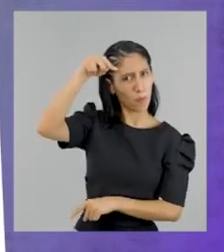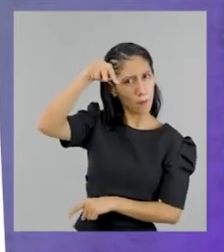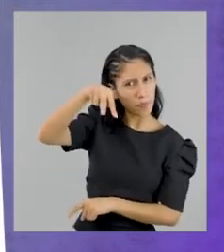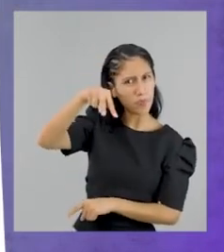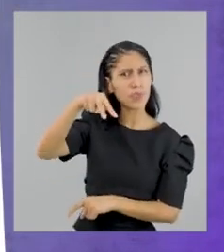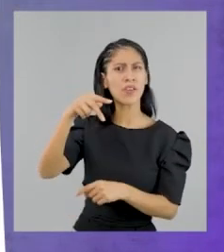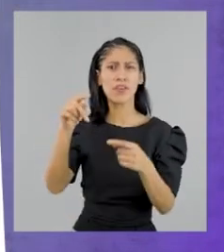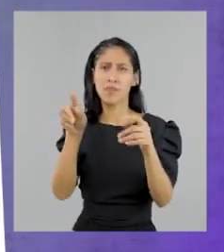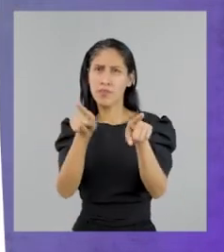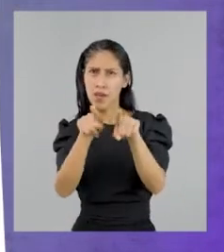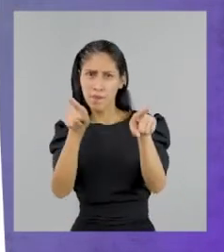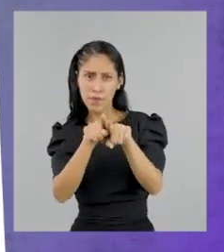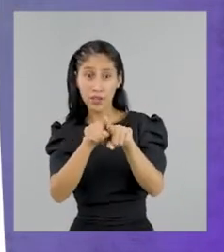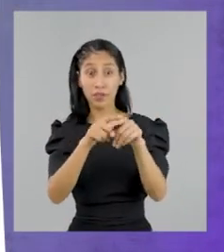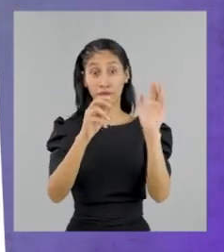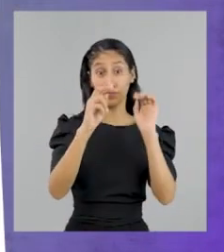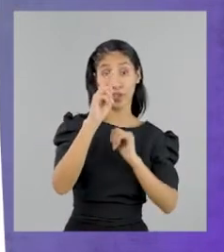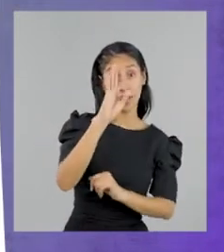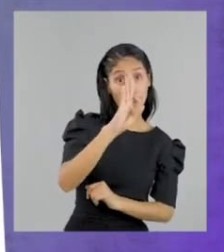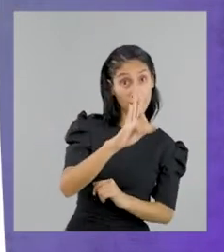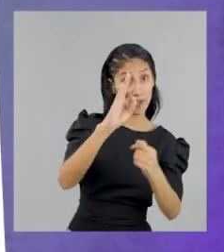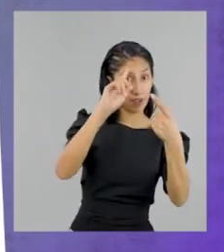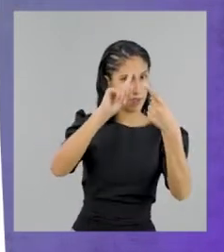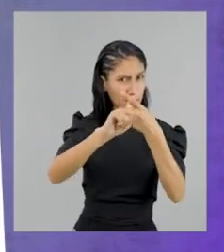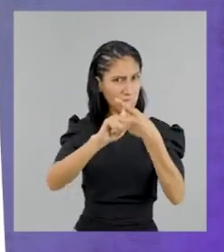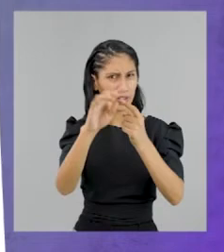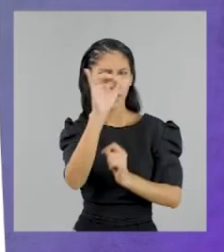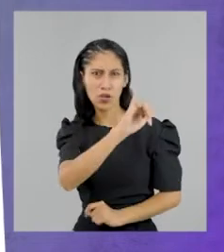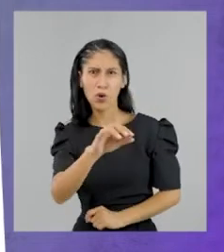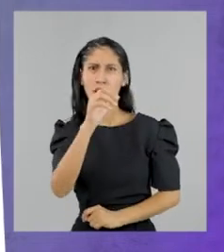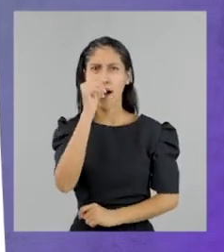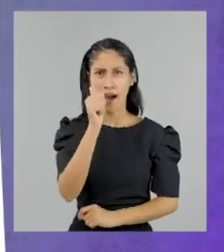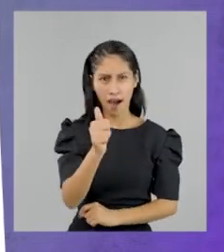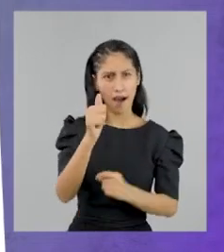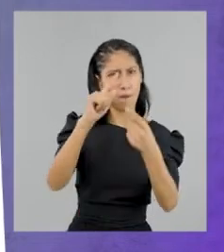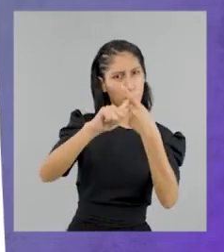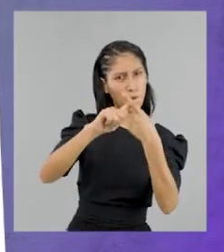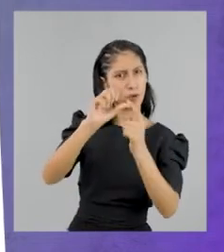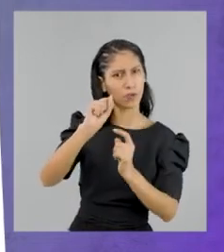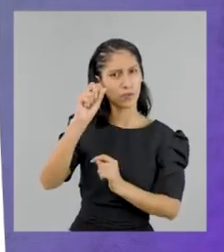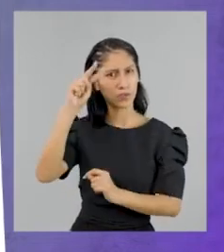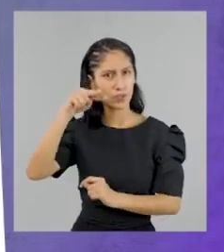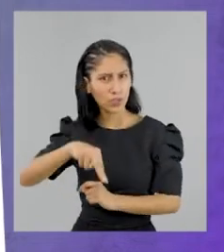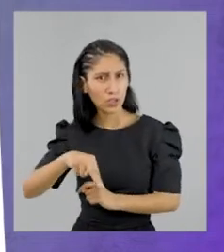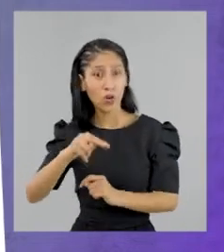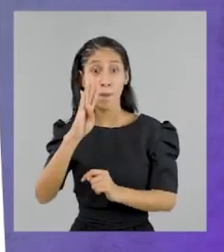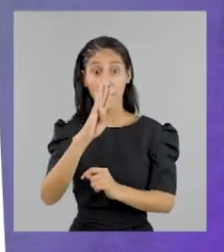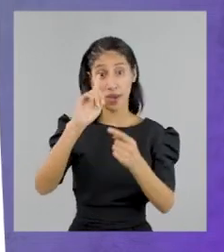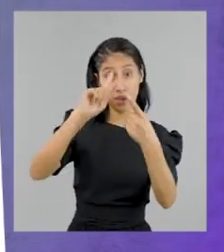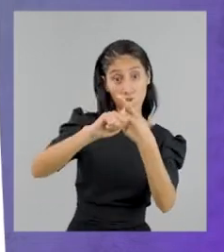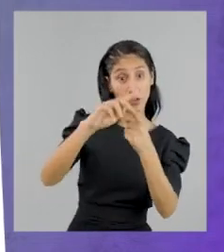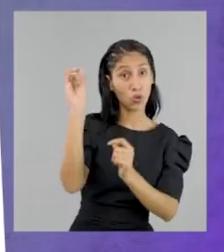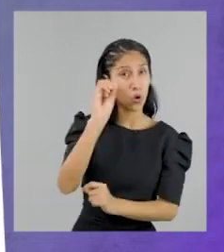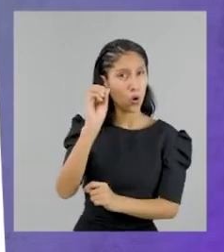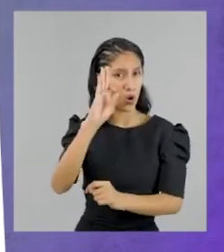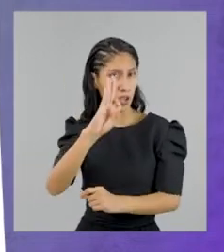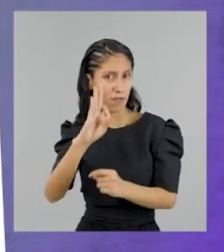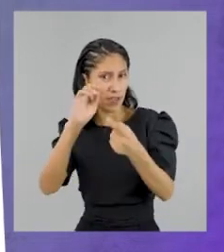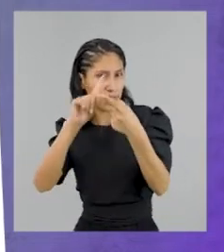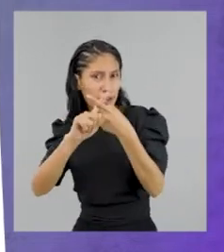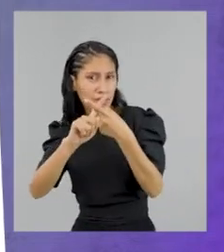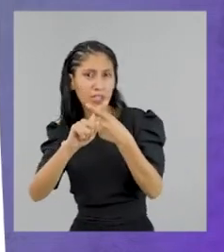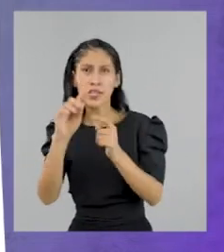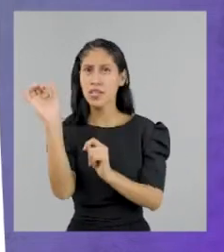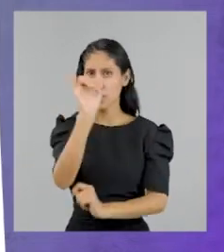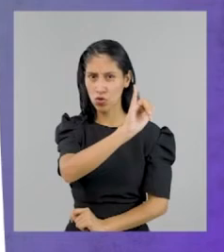a. Si f de x igual a multiplicado por seno de bx o f de